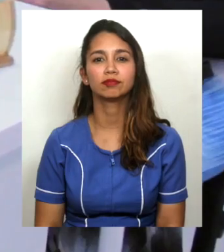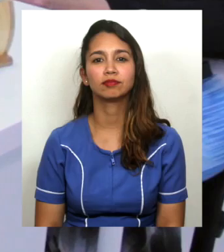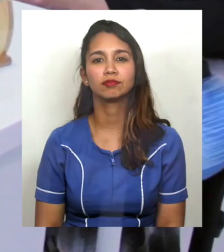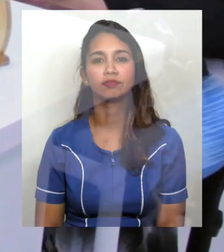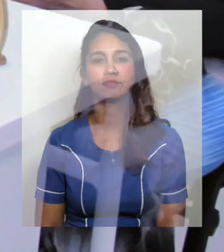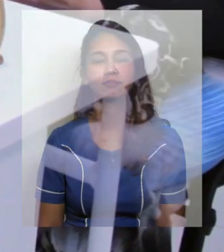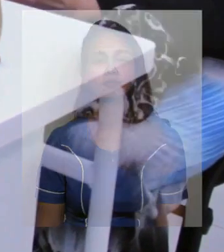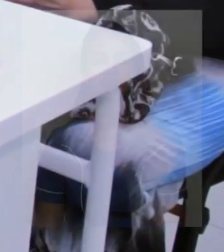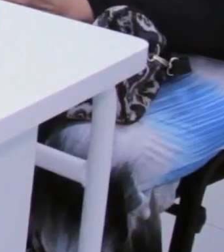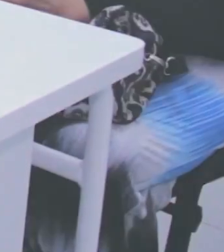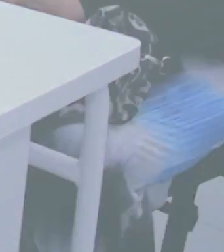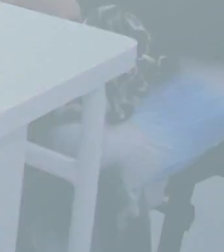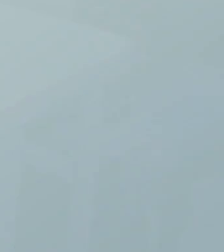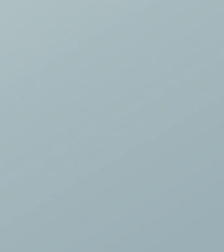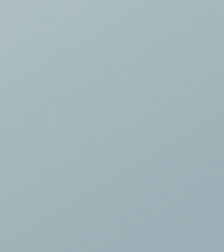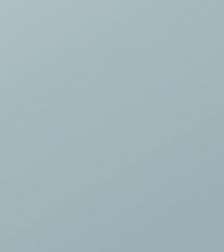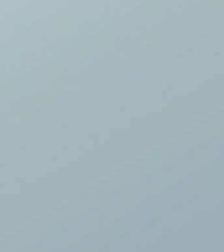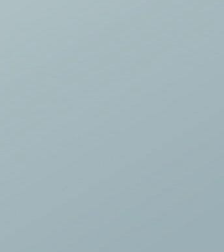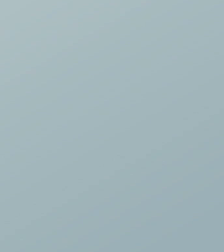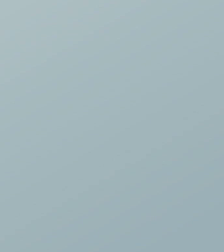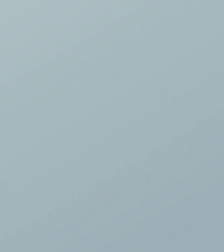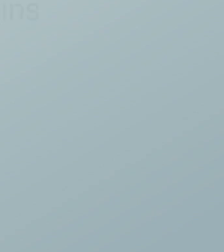través del autocuidado.